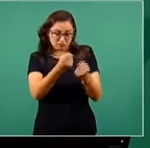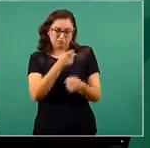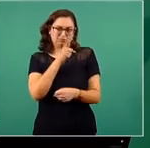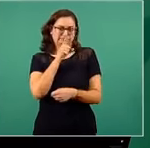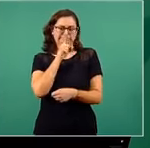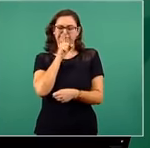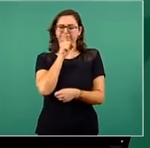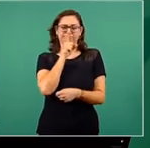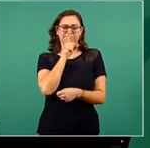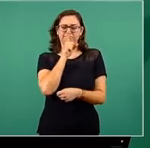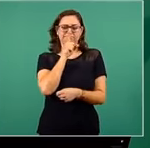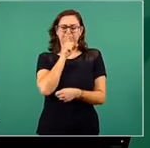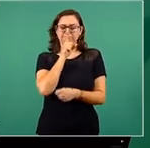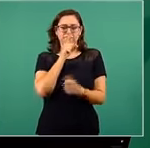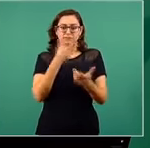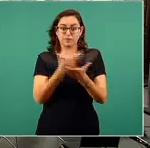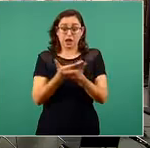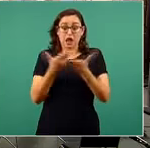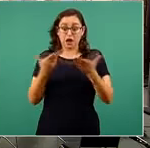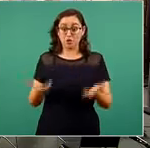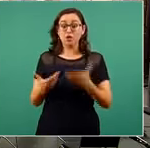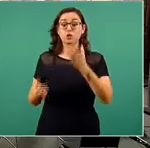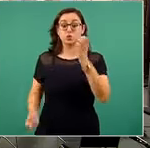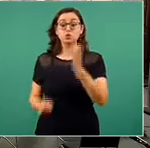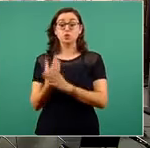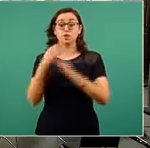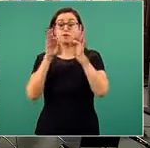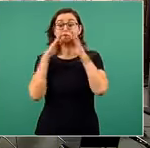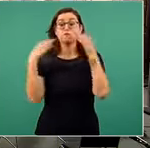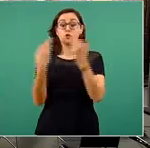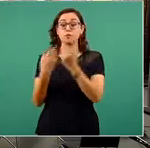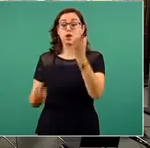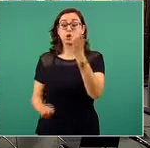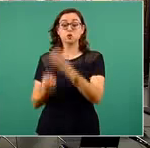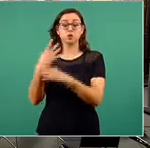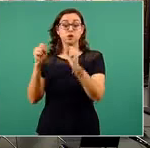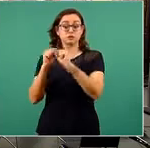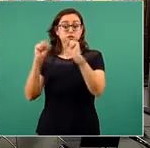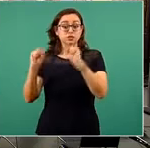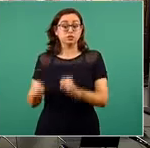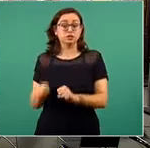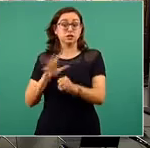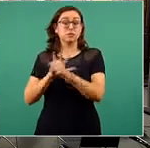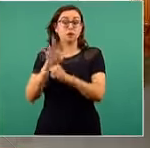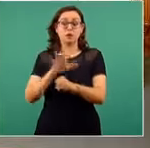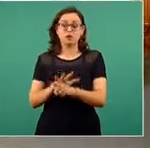de organización de los servicios de salud que pretendemos en México es un modelo de